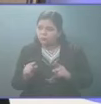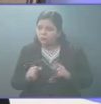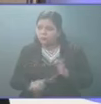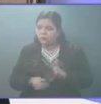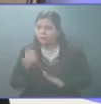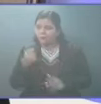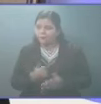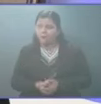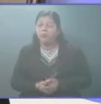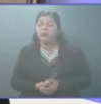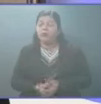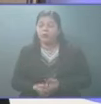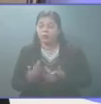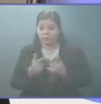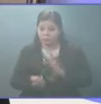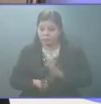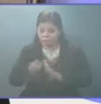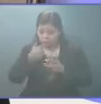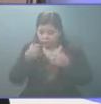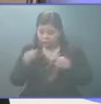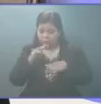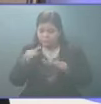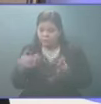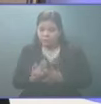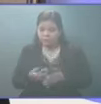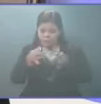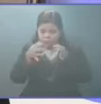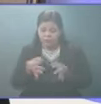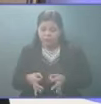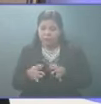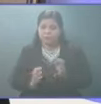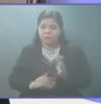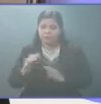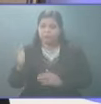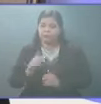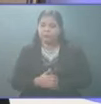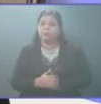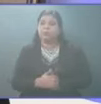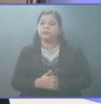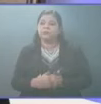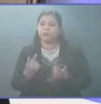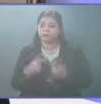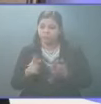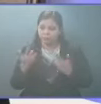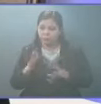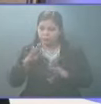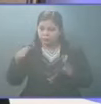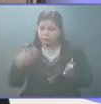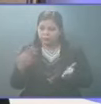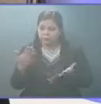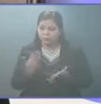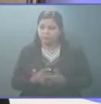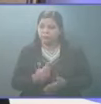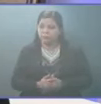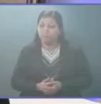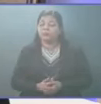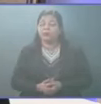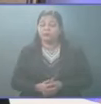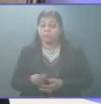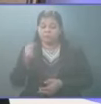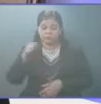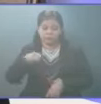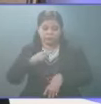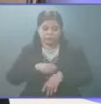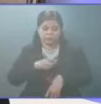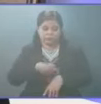país en base a las estadísticas oficiales anda rondando el 15% de la estadística nacional de los